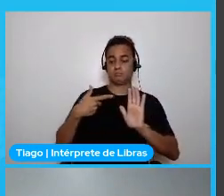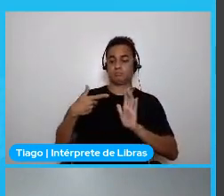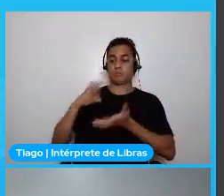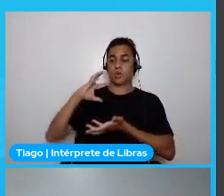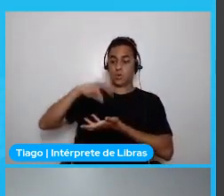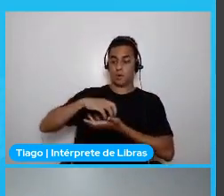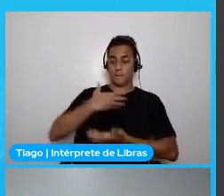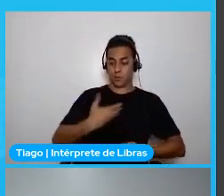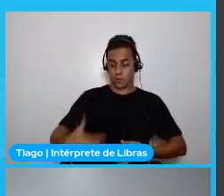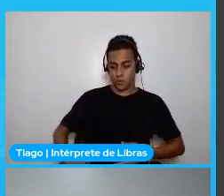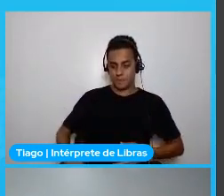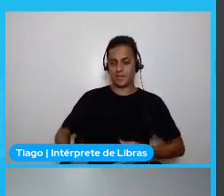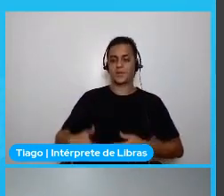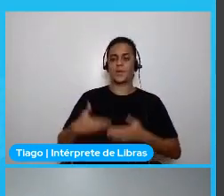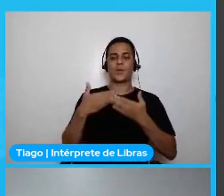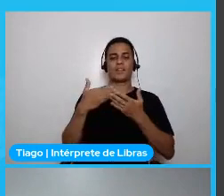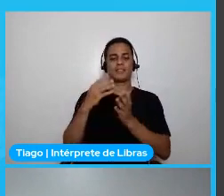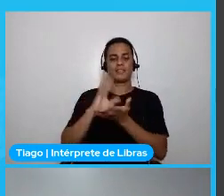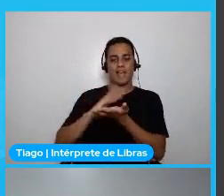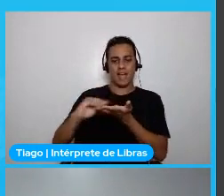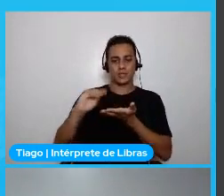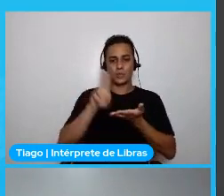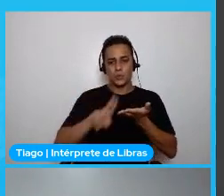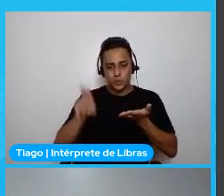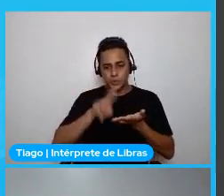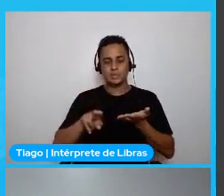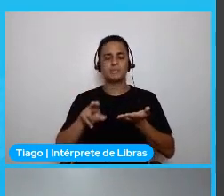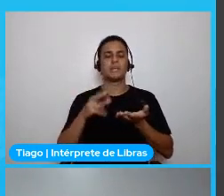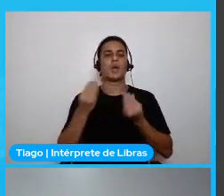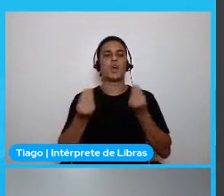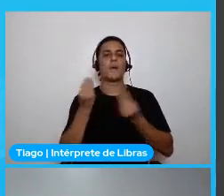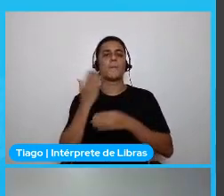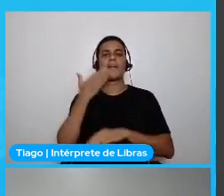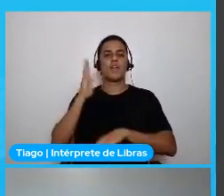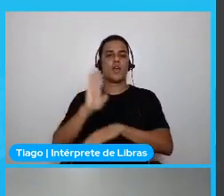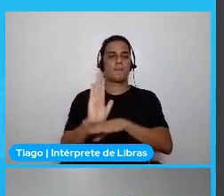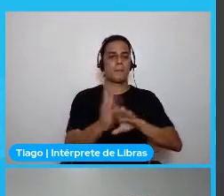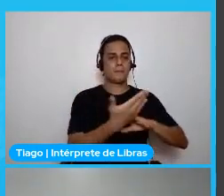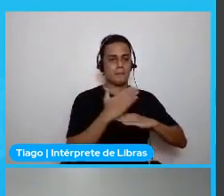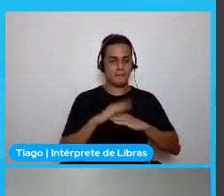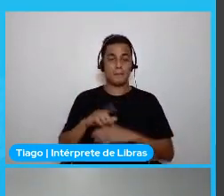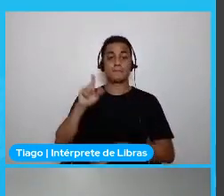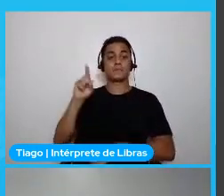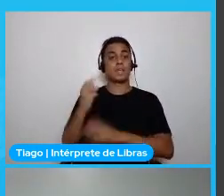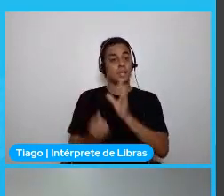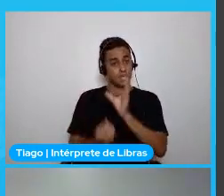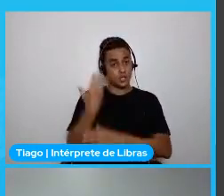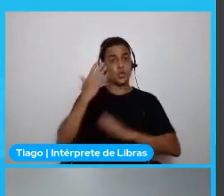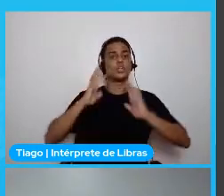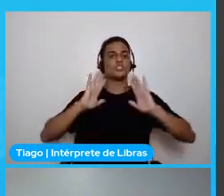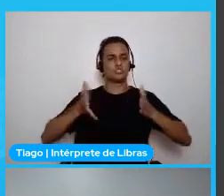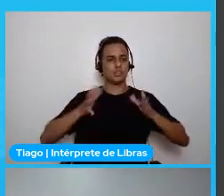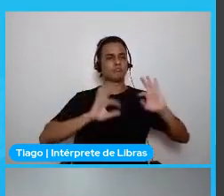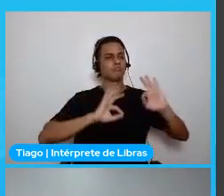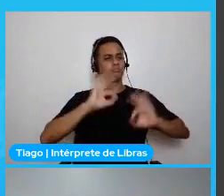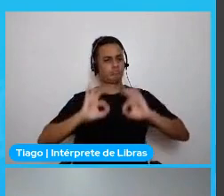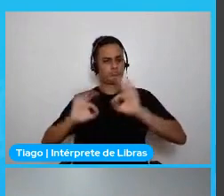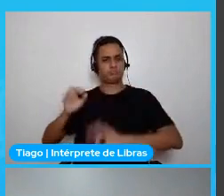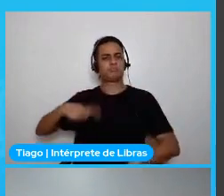y una mejor colaboración. Entonces, ellos han creado un formato, que ya mismo lo vamos a